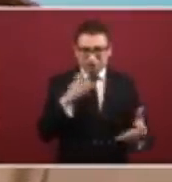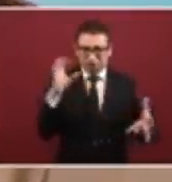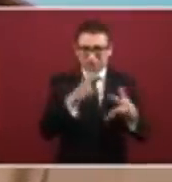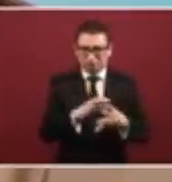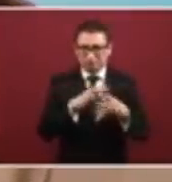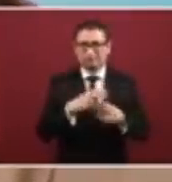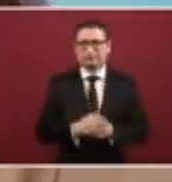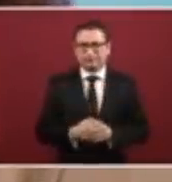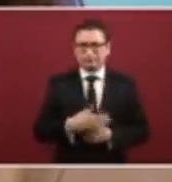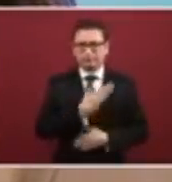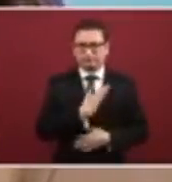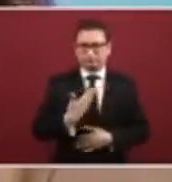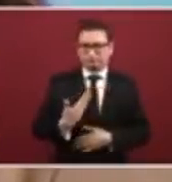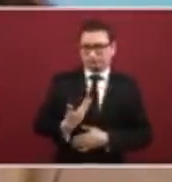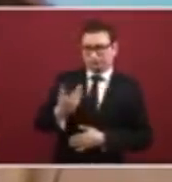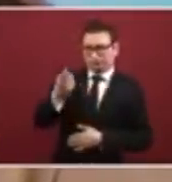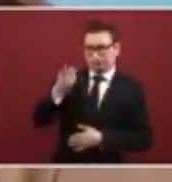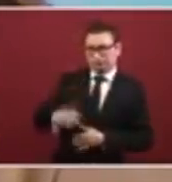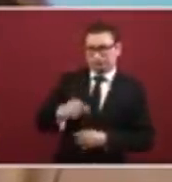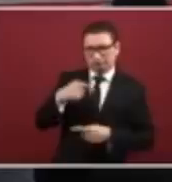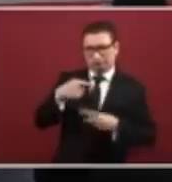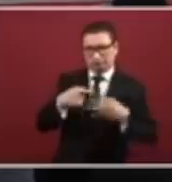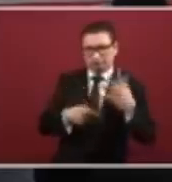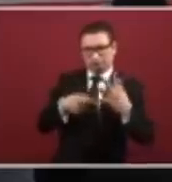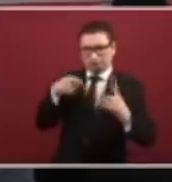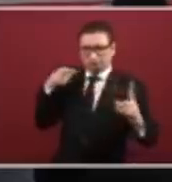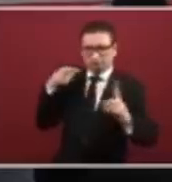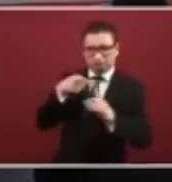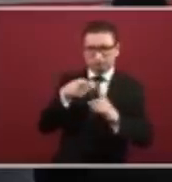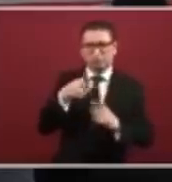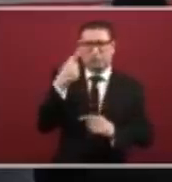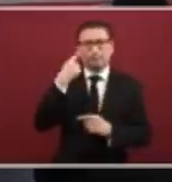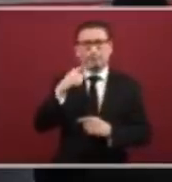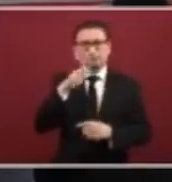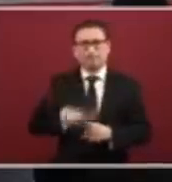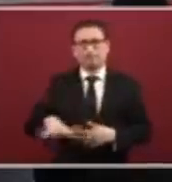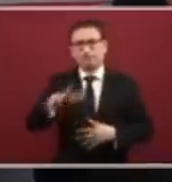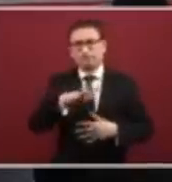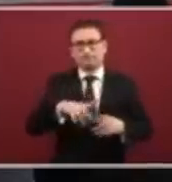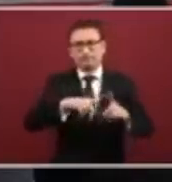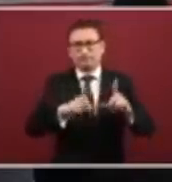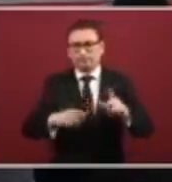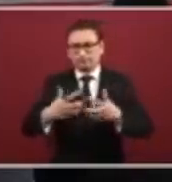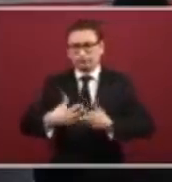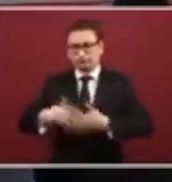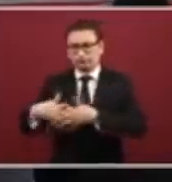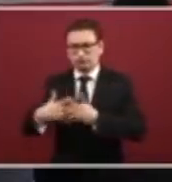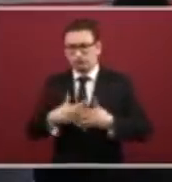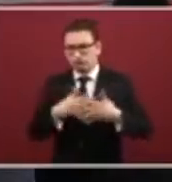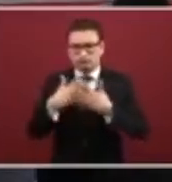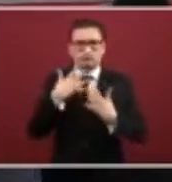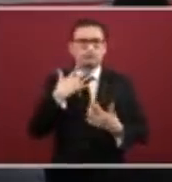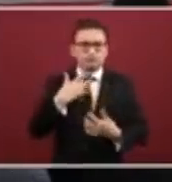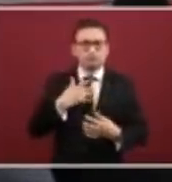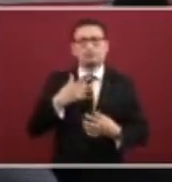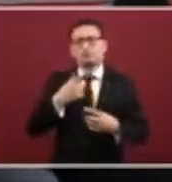el ciudadano presidente de fortalecer la industria nacional de hidrocarburos como base para generar valor